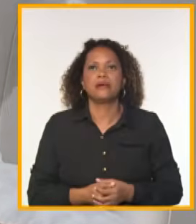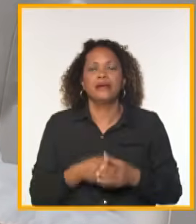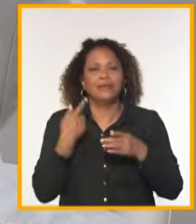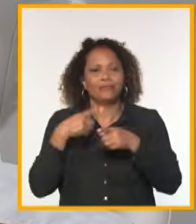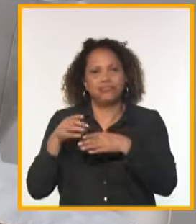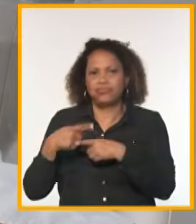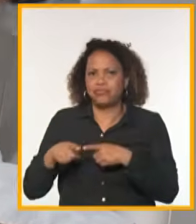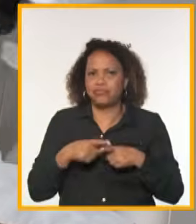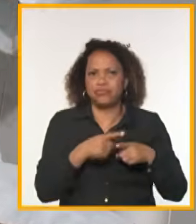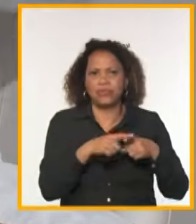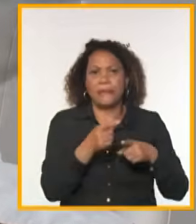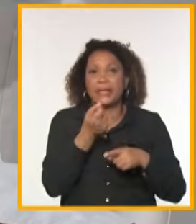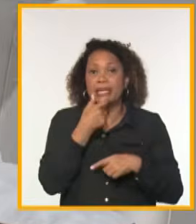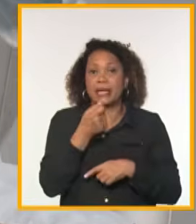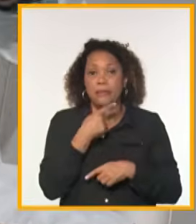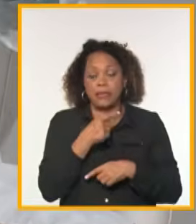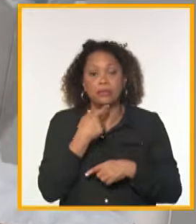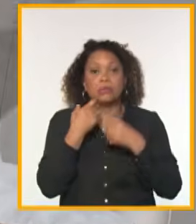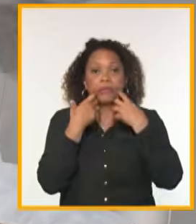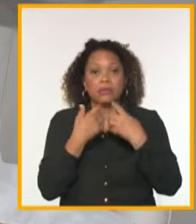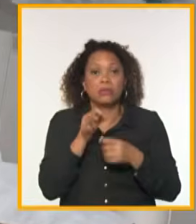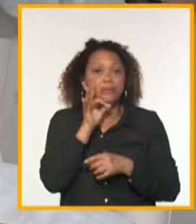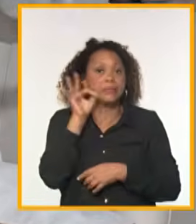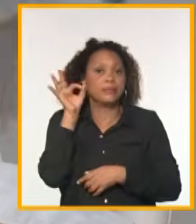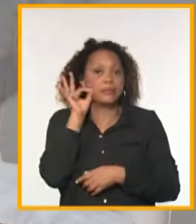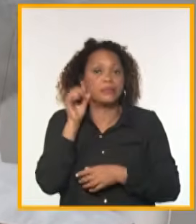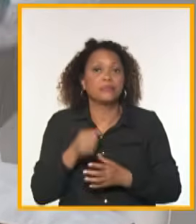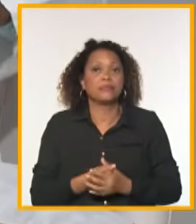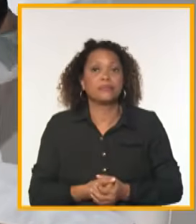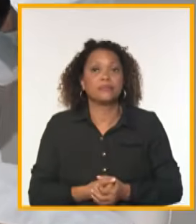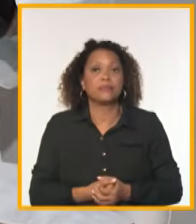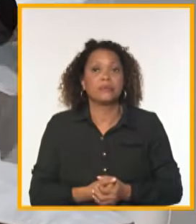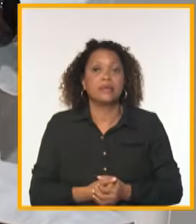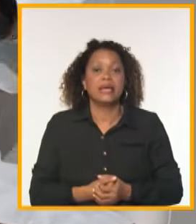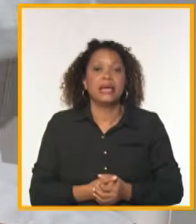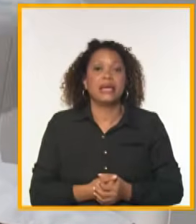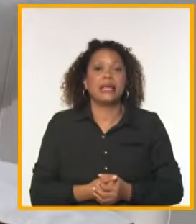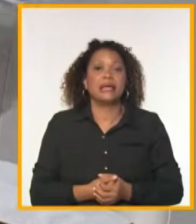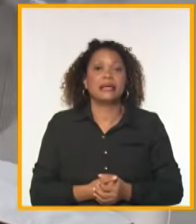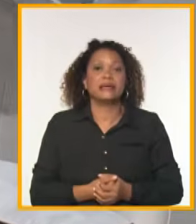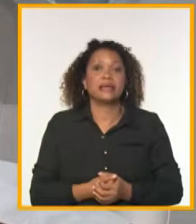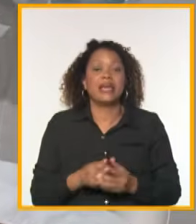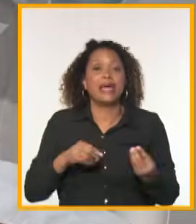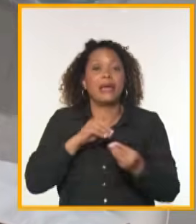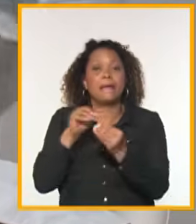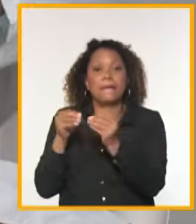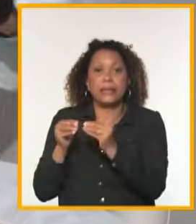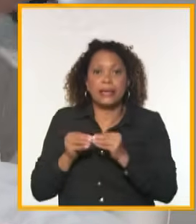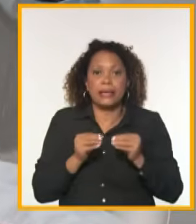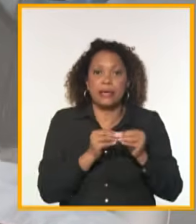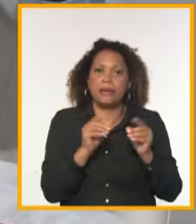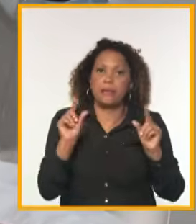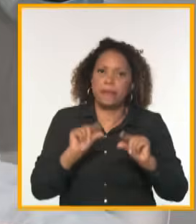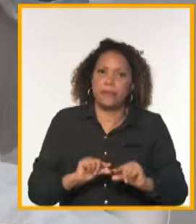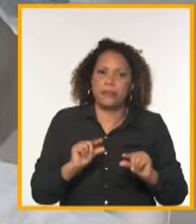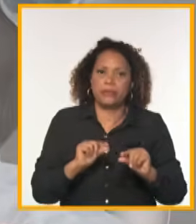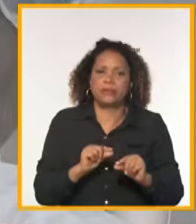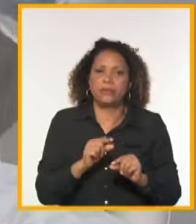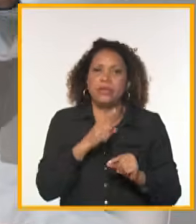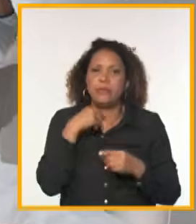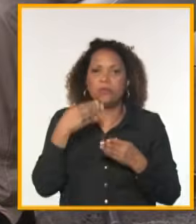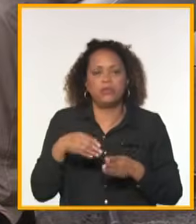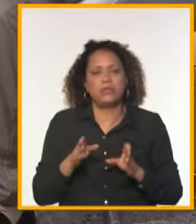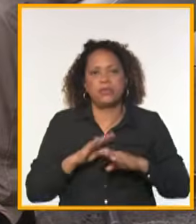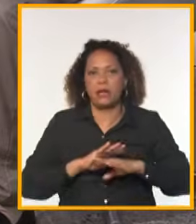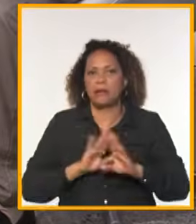fin, un grupo de medicamentos que enfrentaban, bajaban la carga viral y salvaban a los pacientes, evitaban la muerte. Es decir,